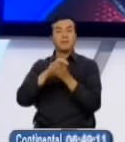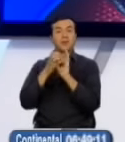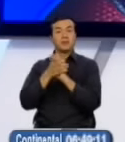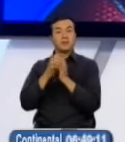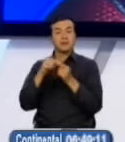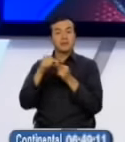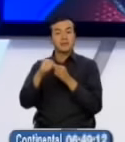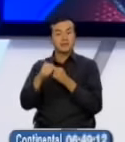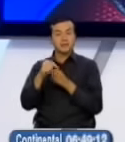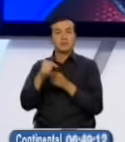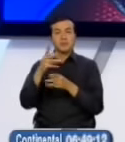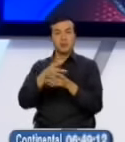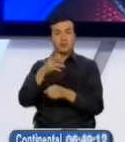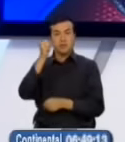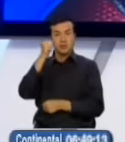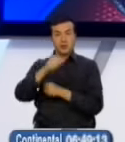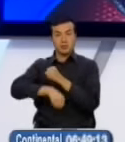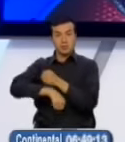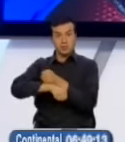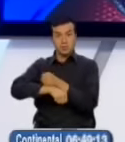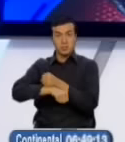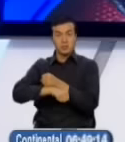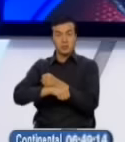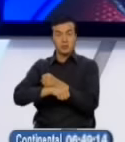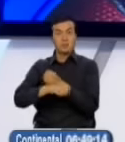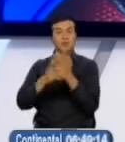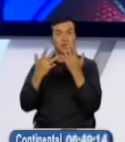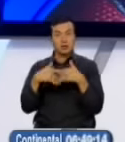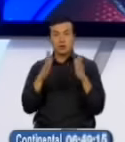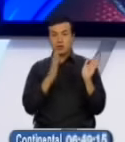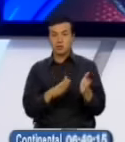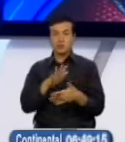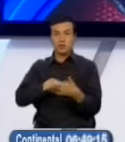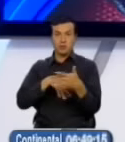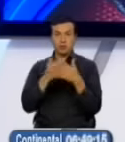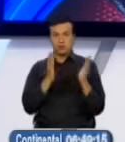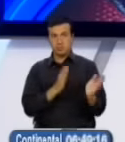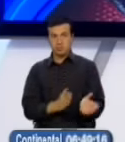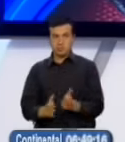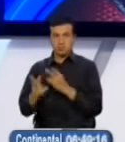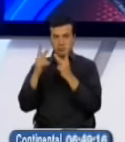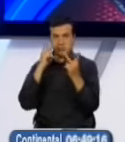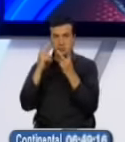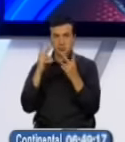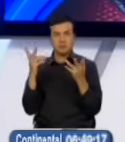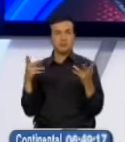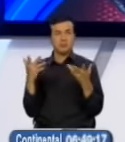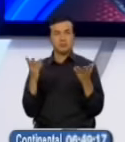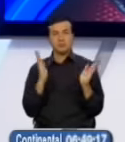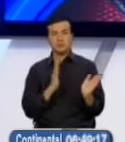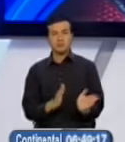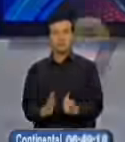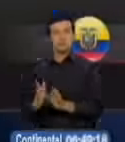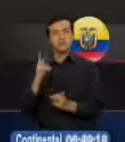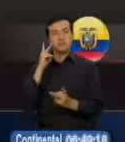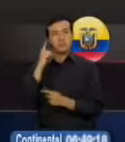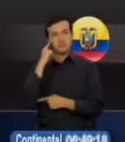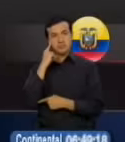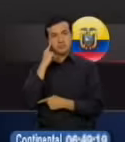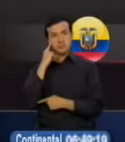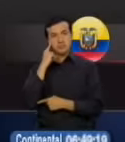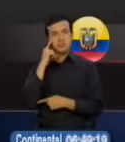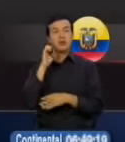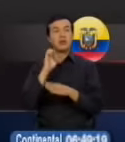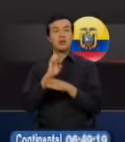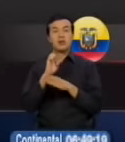propósito, la Confederación Sudamericana de Fútbol ya definió los horarios de los partidos y vamos a ver precisamente cómo quedaron establecidos los compromisos de